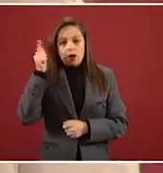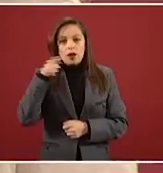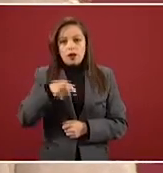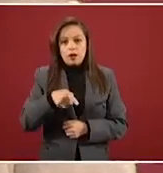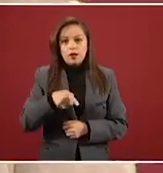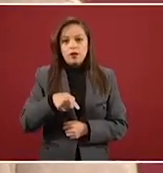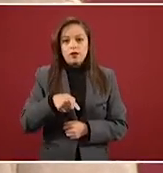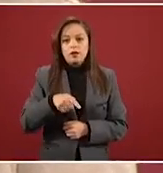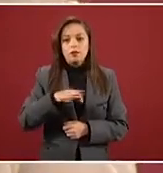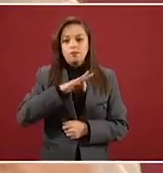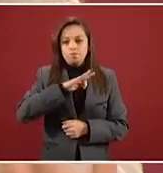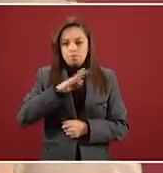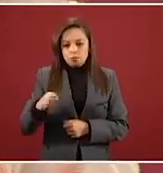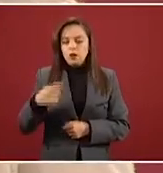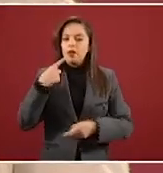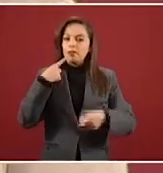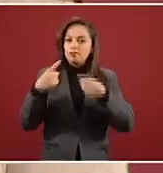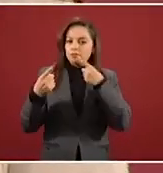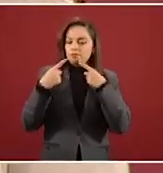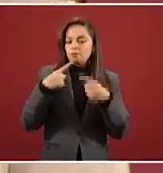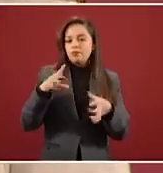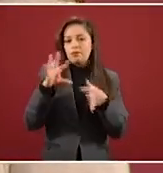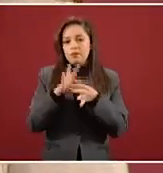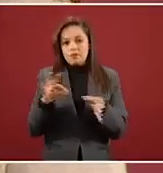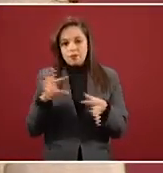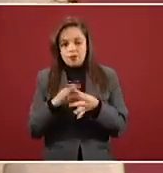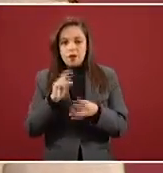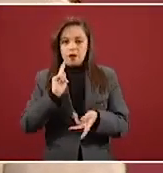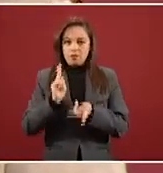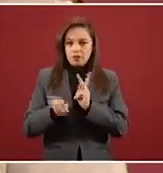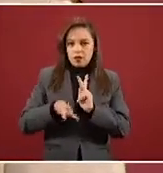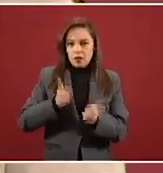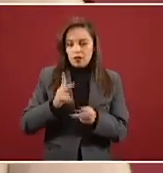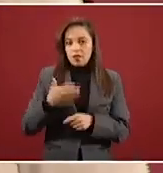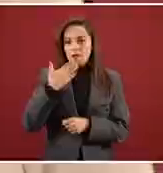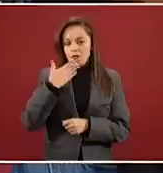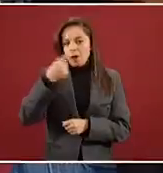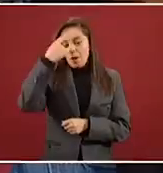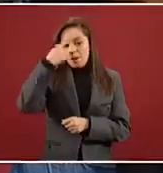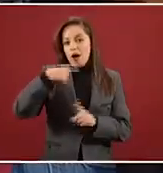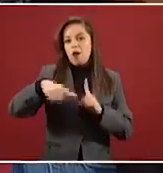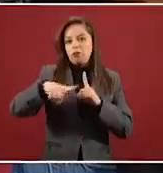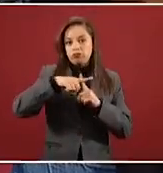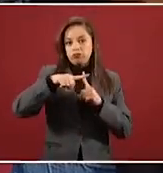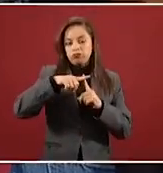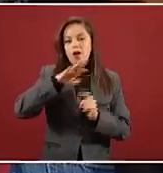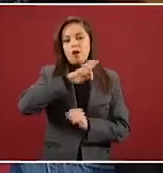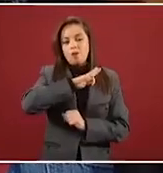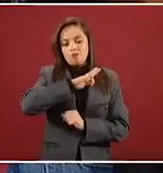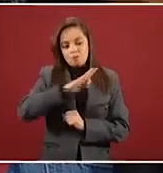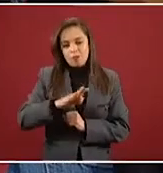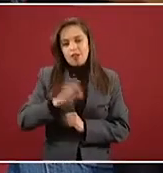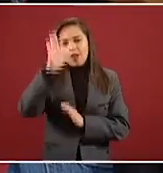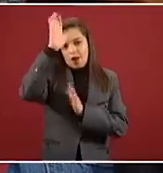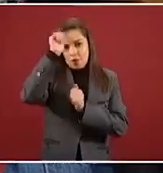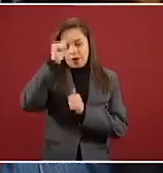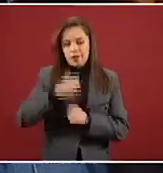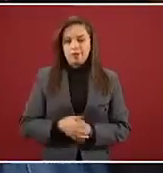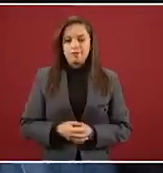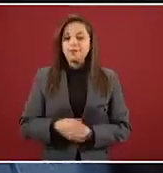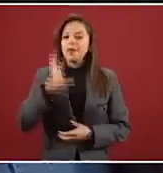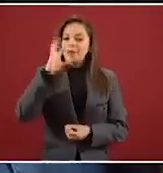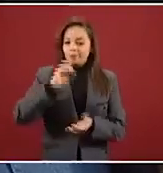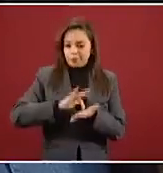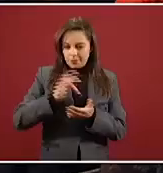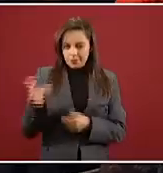los ánimos y realmente tener ese espíritu propositivo de llegar a un acuerdo. Muchas gracias, secretario.